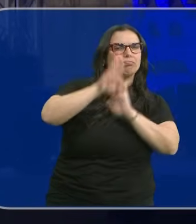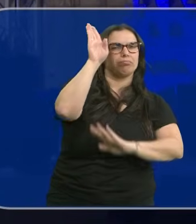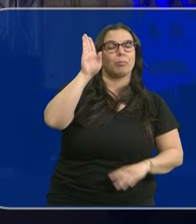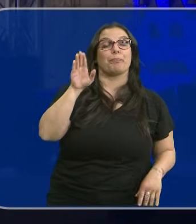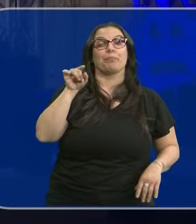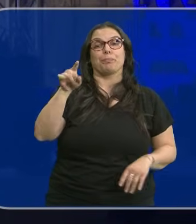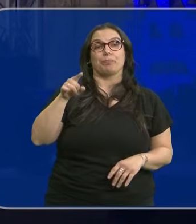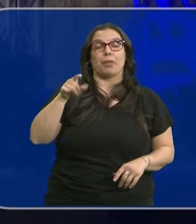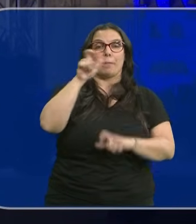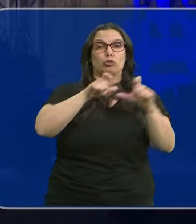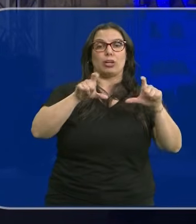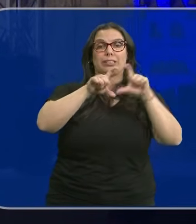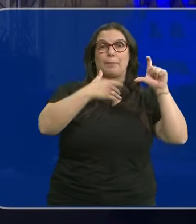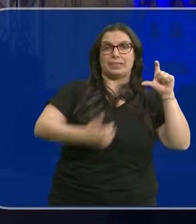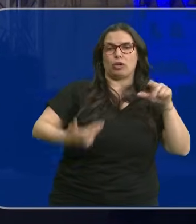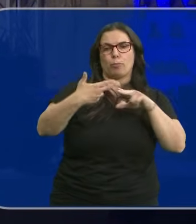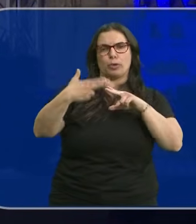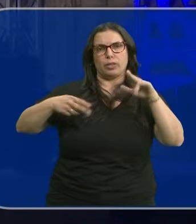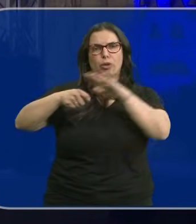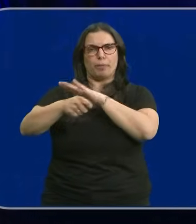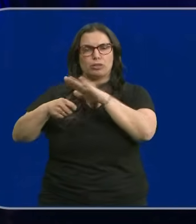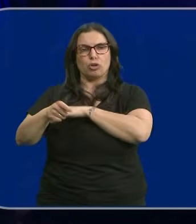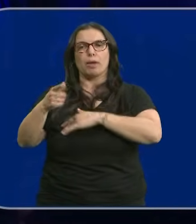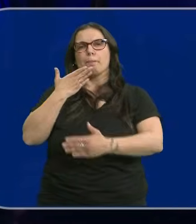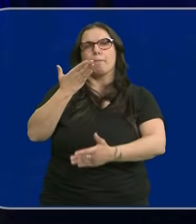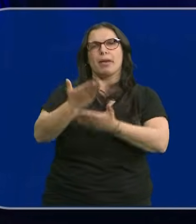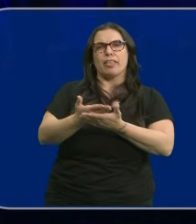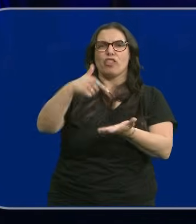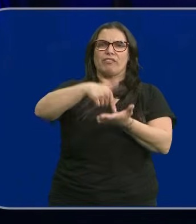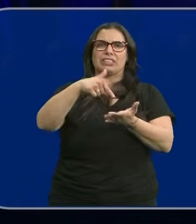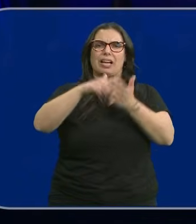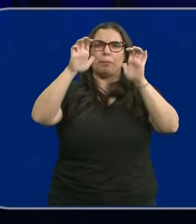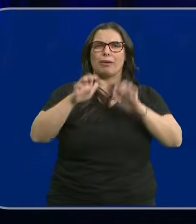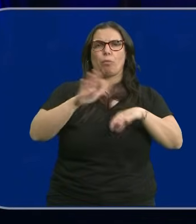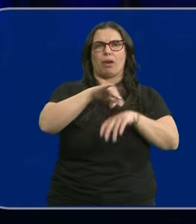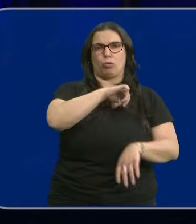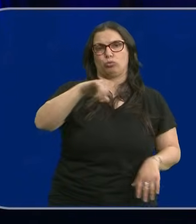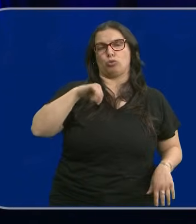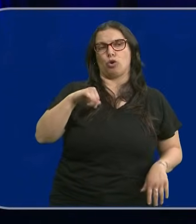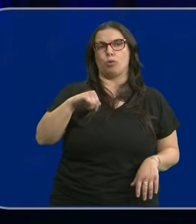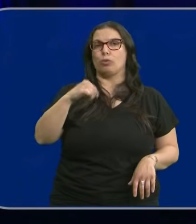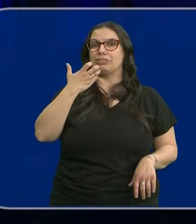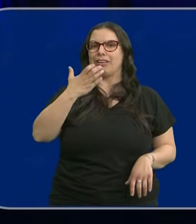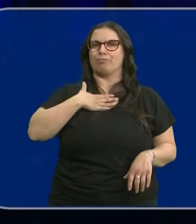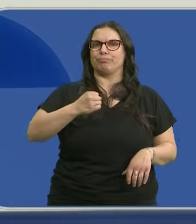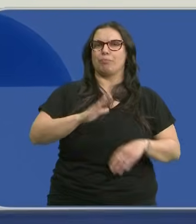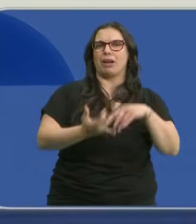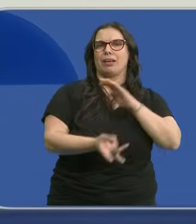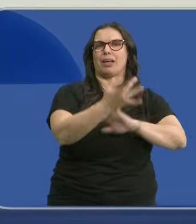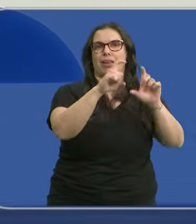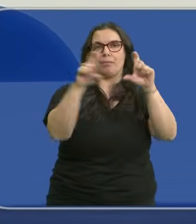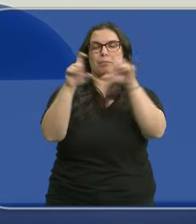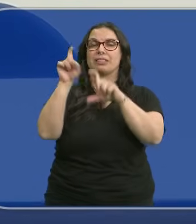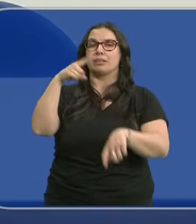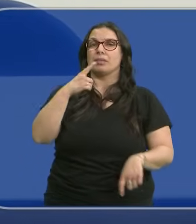futuros emprendedores, empresarios, políticos e inversores, ha vuelto a pedir menos cargas fiscales para los autónomos que se lanzan a crear una empresa y ha